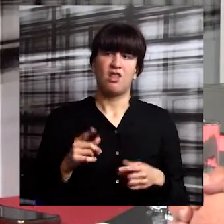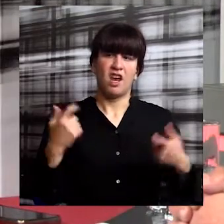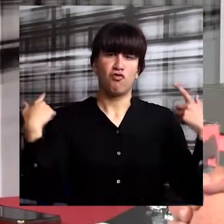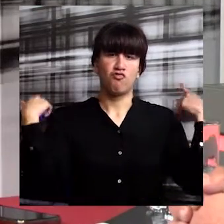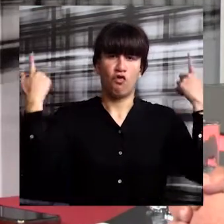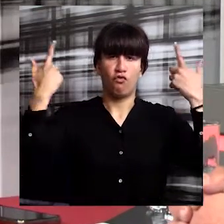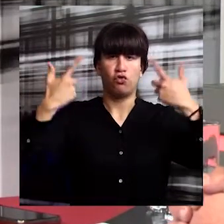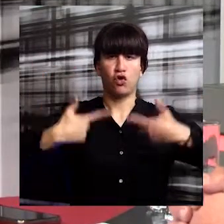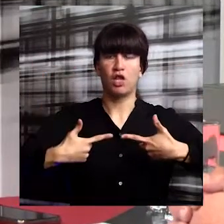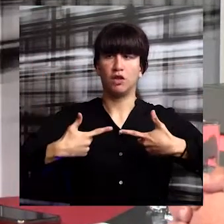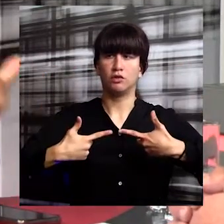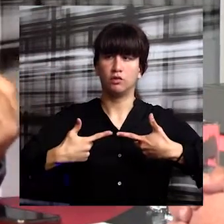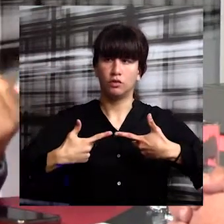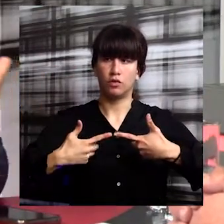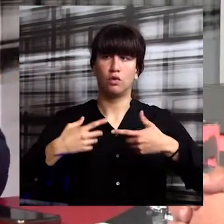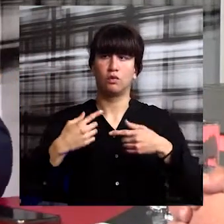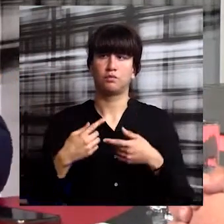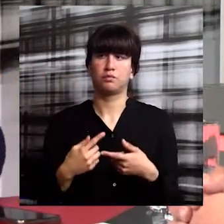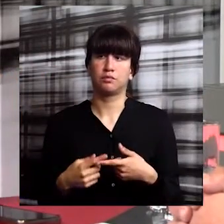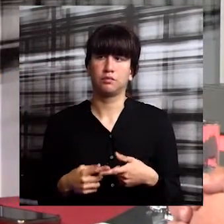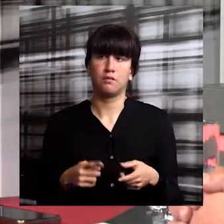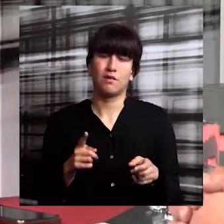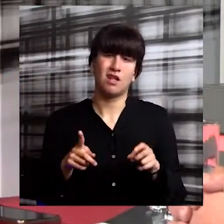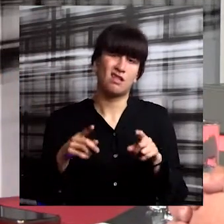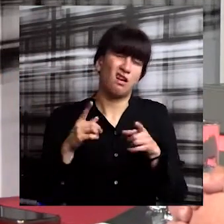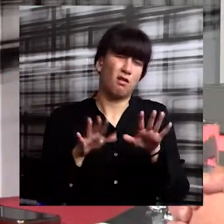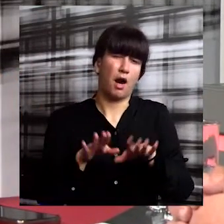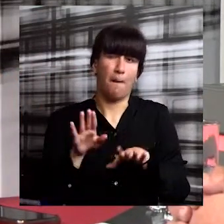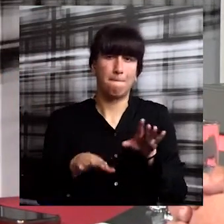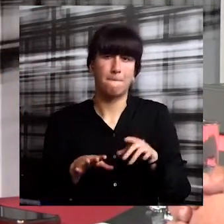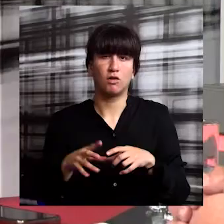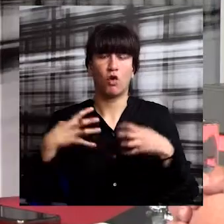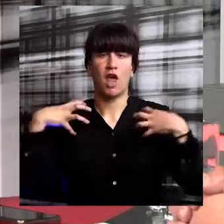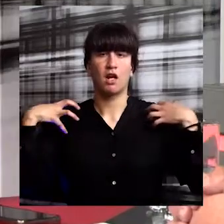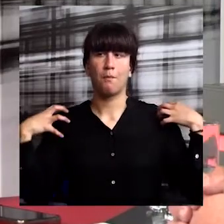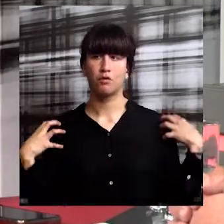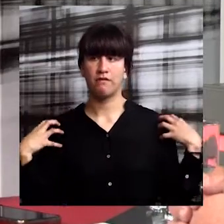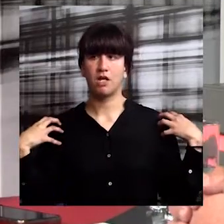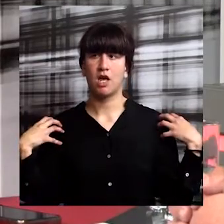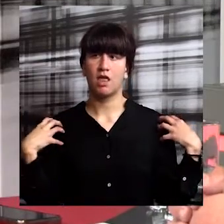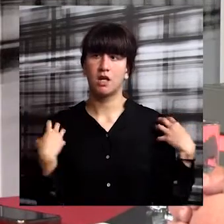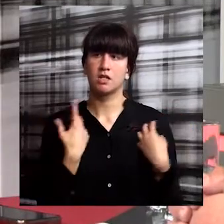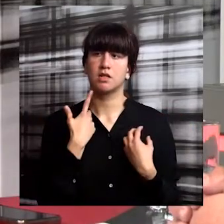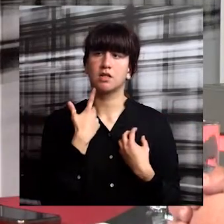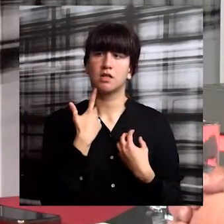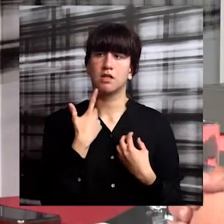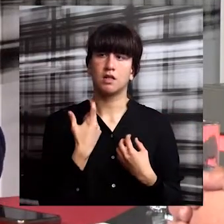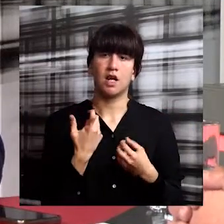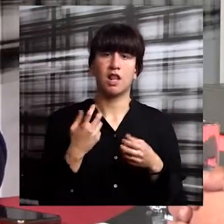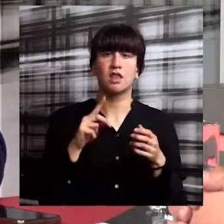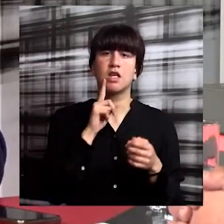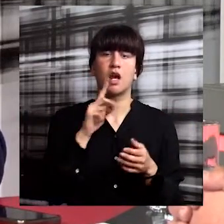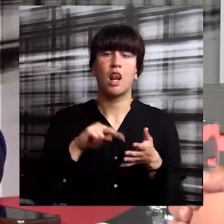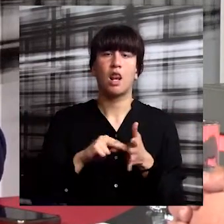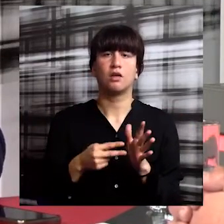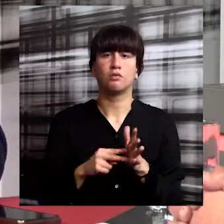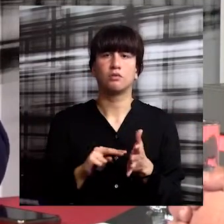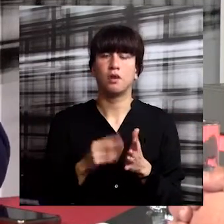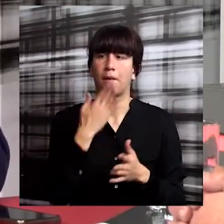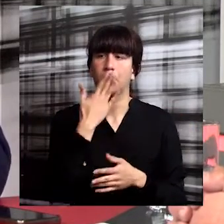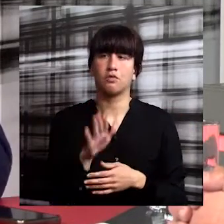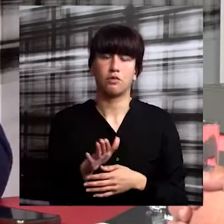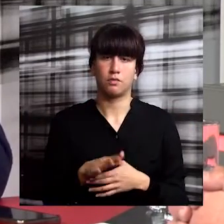de dimes y diretes con respecto a responsabilidades frente a ciertos temas. Y lo que la gente quiere es la solución, no